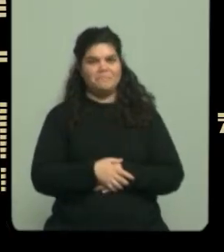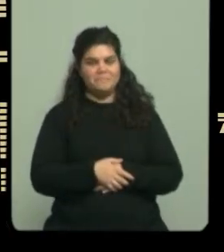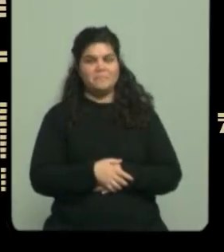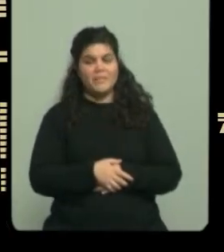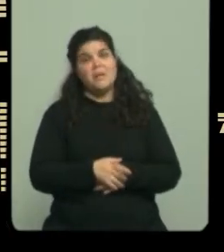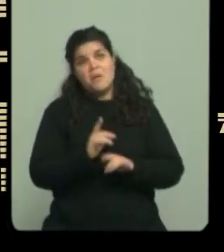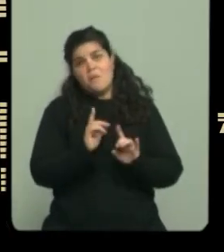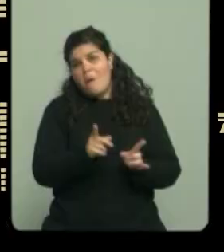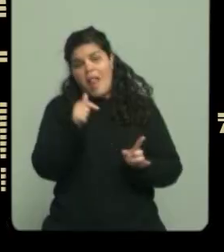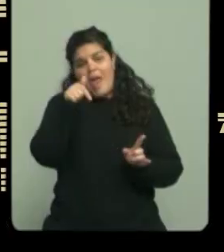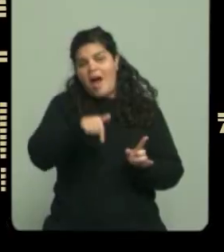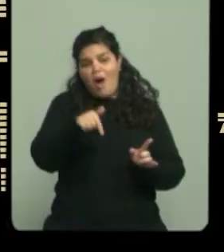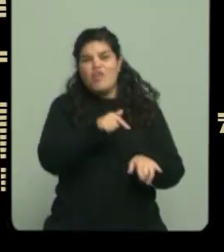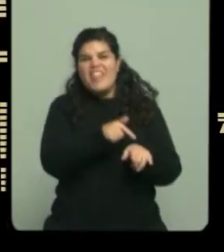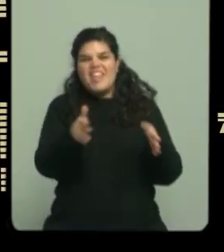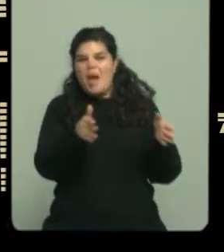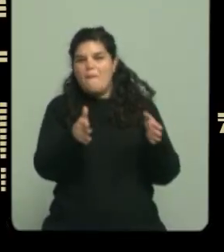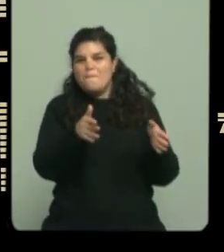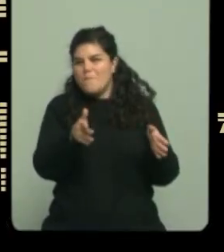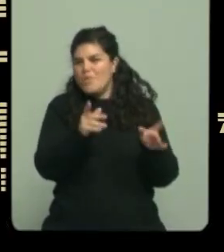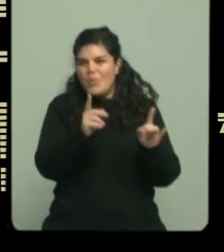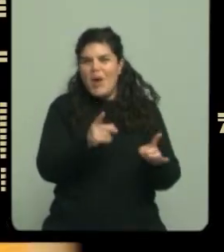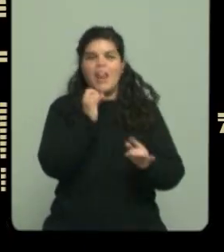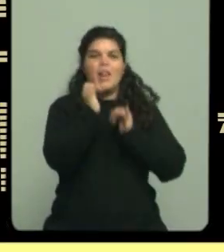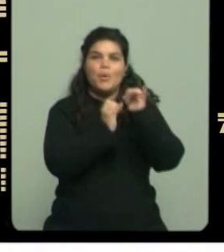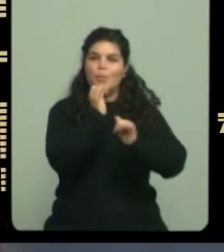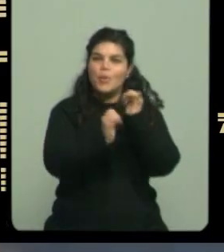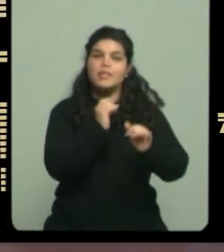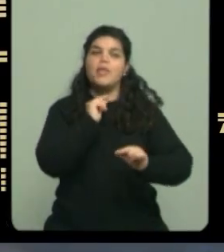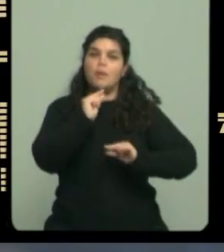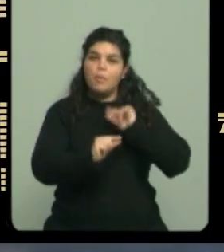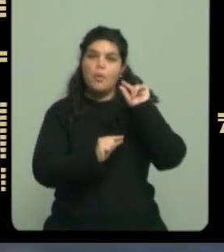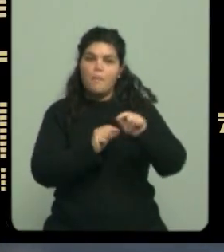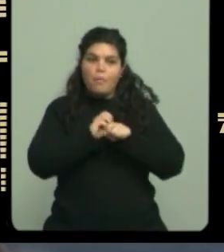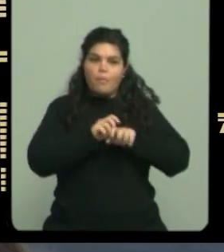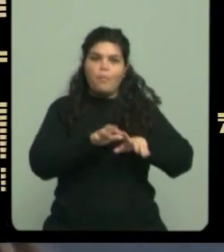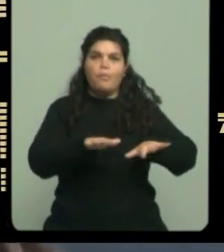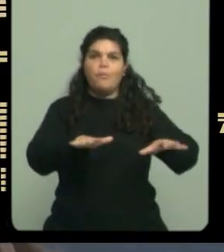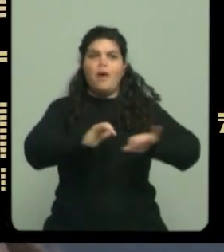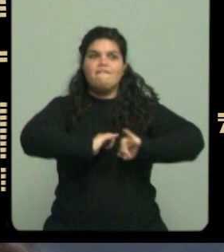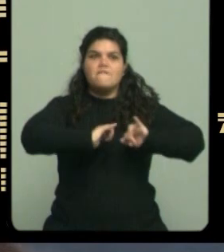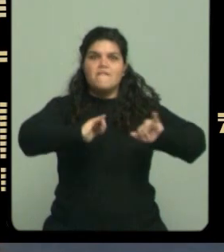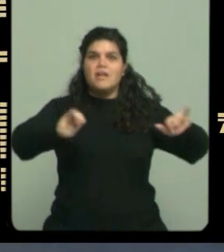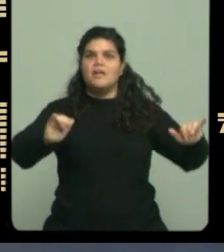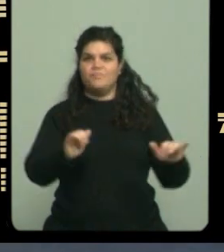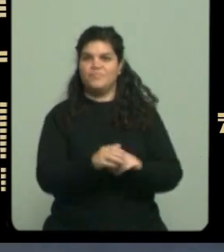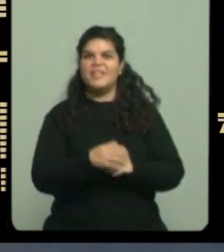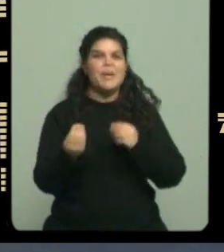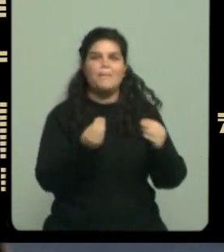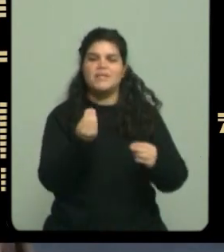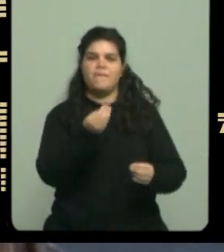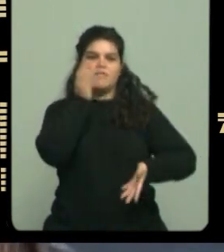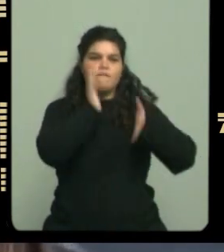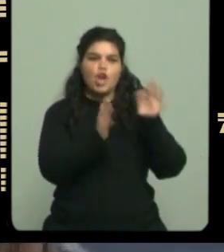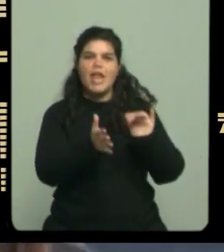que, como en estas oportunidades, hablar, va a ir creciendo y se va a ir poniendo en la agenda decir, bueno, violencia laboral, ¿qué